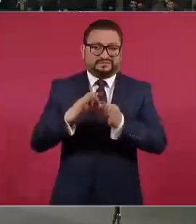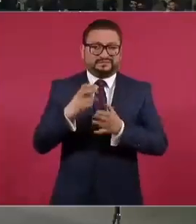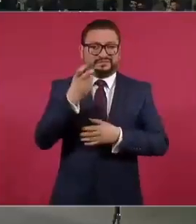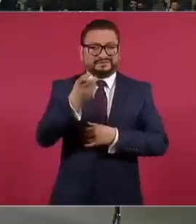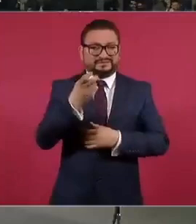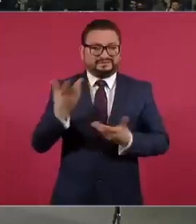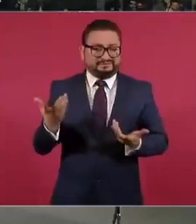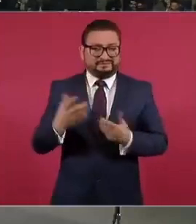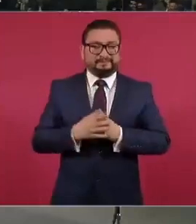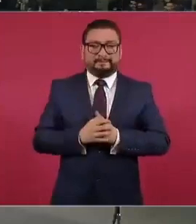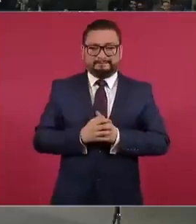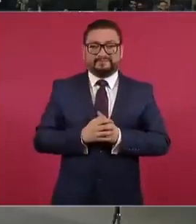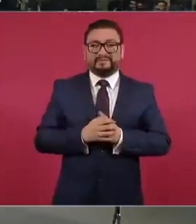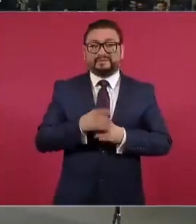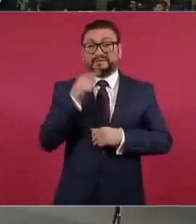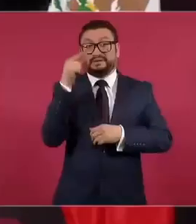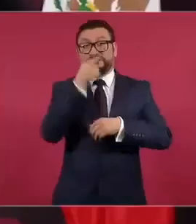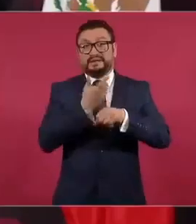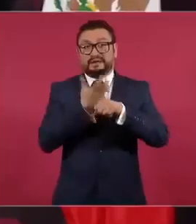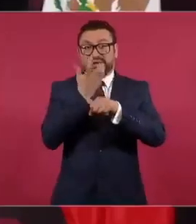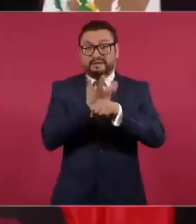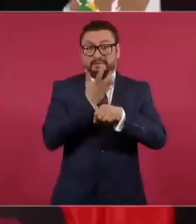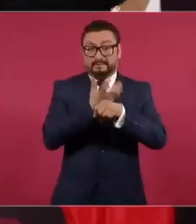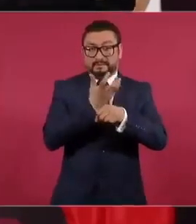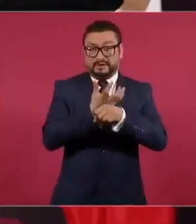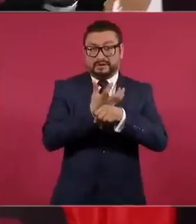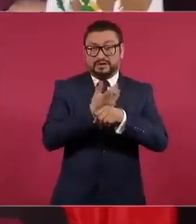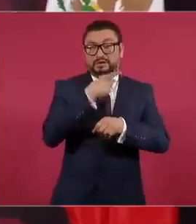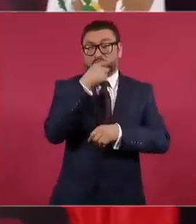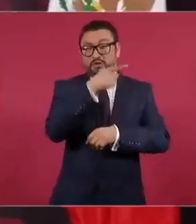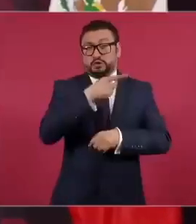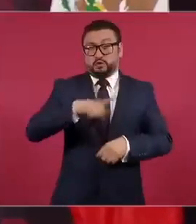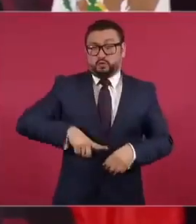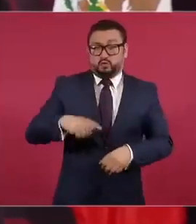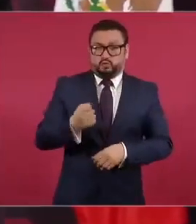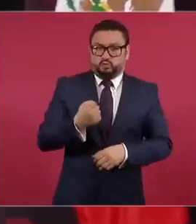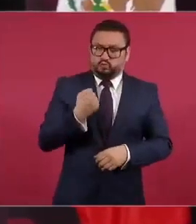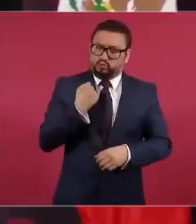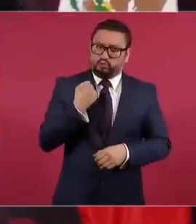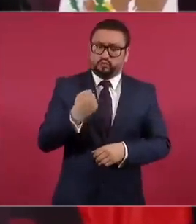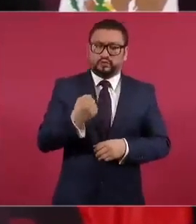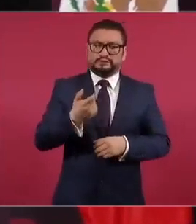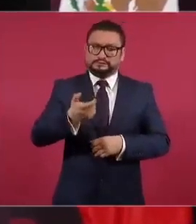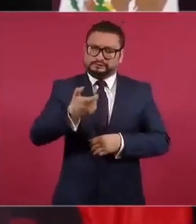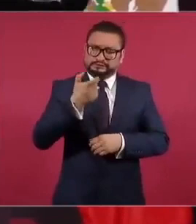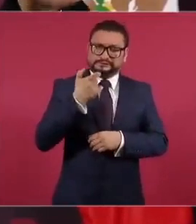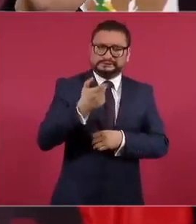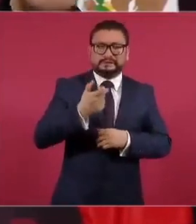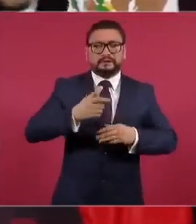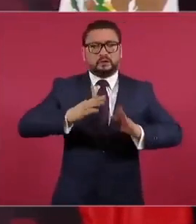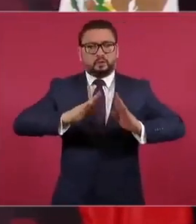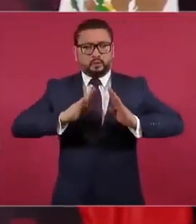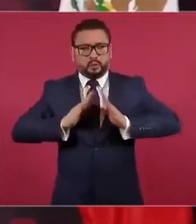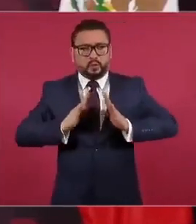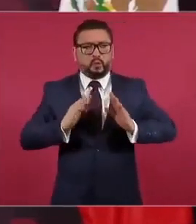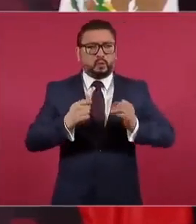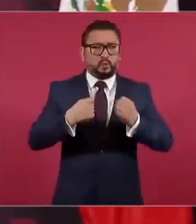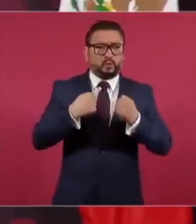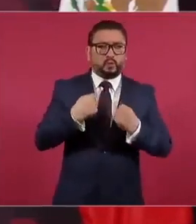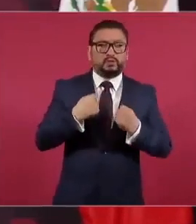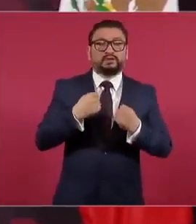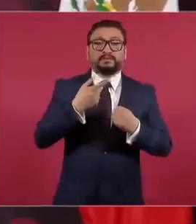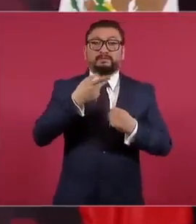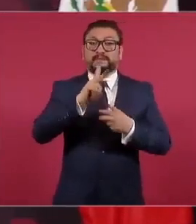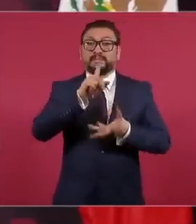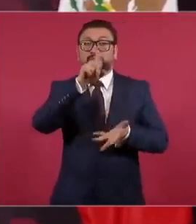Ese es el ejemplo. Estados Unidos, una potencia en lo económico, en lo bélico, y un